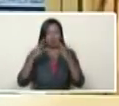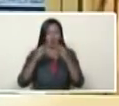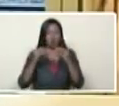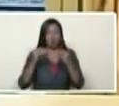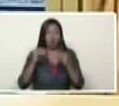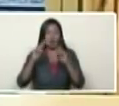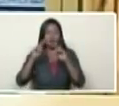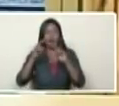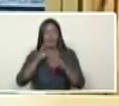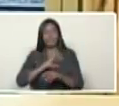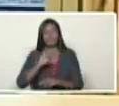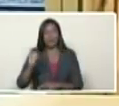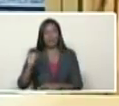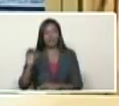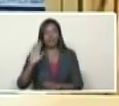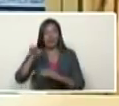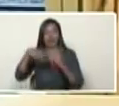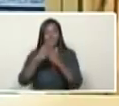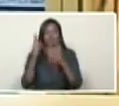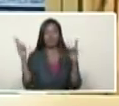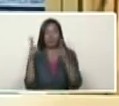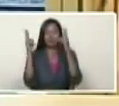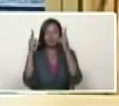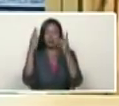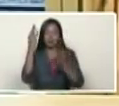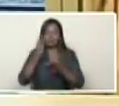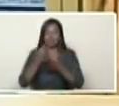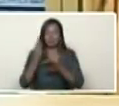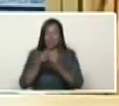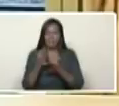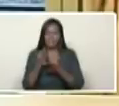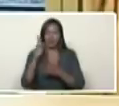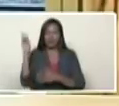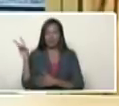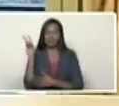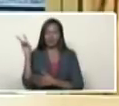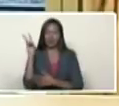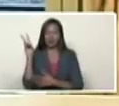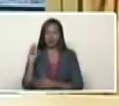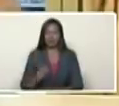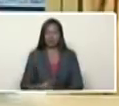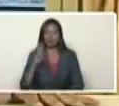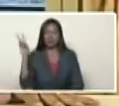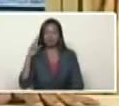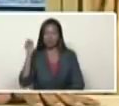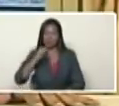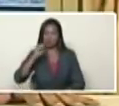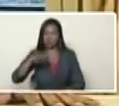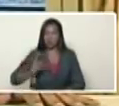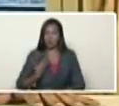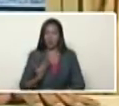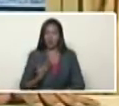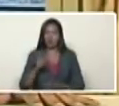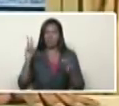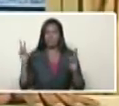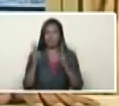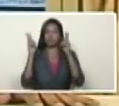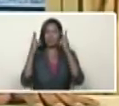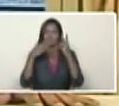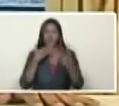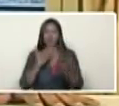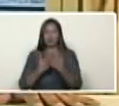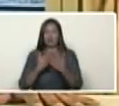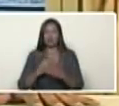nuestra patria, hasta la victoria siempre, Venezuela. Venezuela sí se puede, venceremos. Muchas